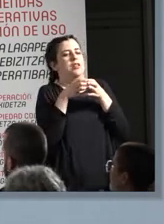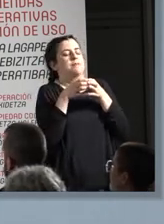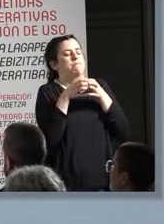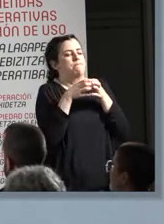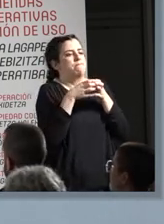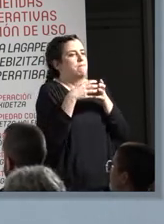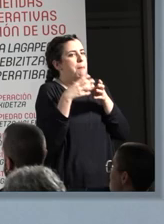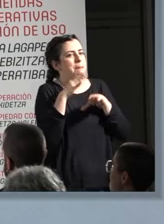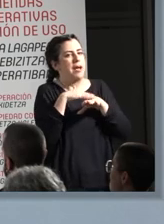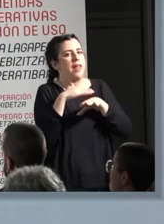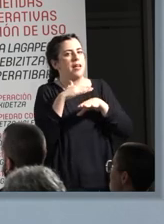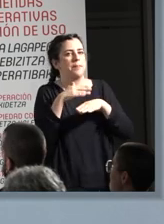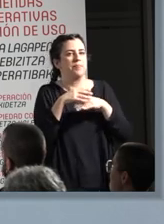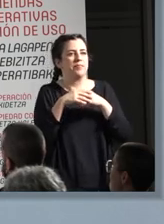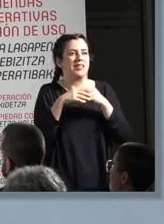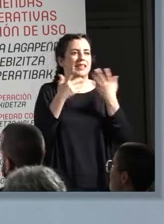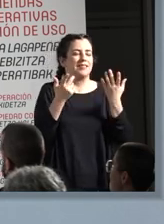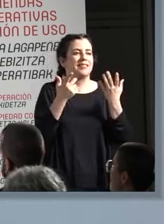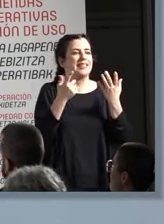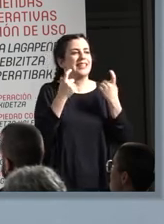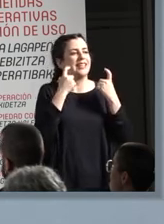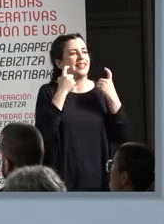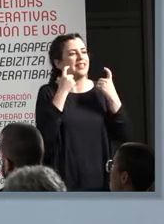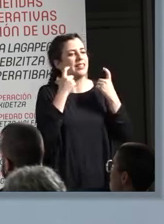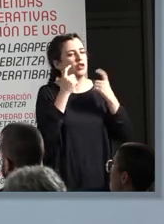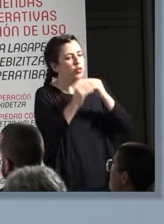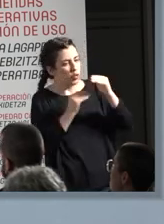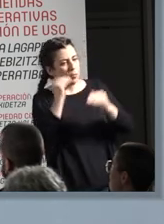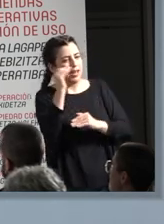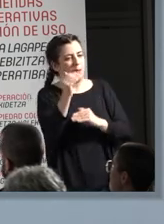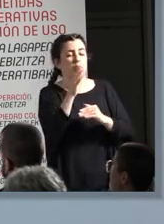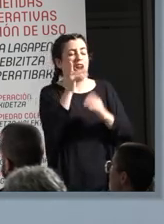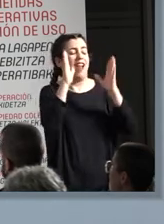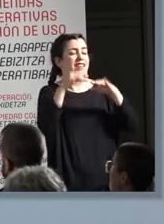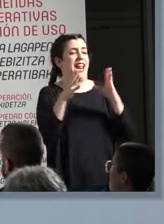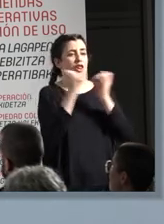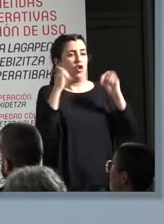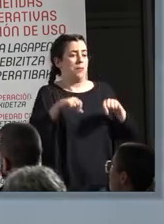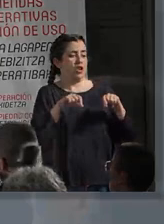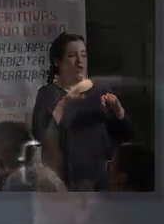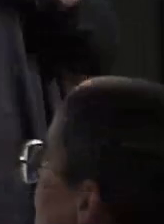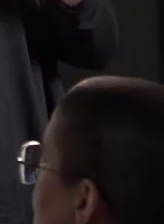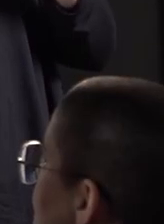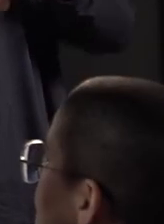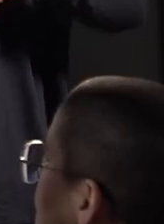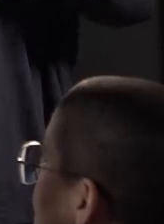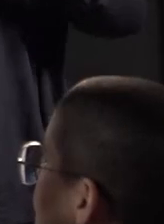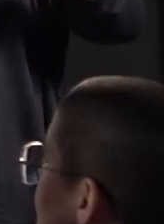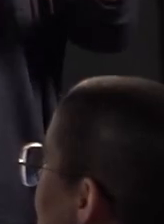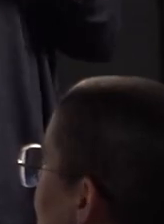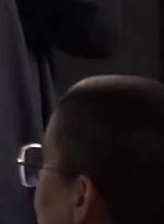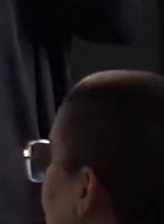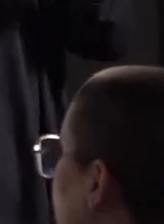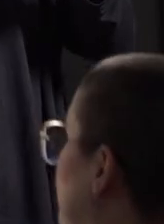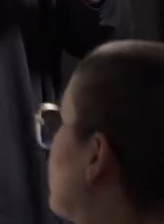para que, digamos, superemos el régimen. Al final el convenio, ¿sabes?, es un convenio administrativo, superemos eso y creemos